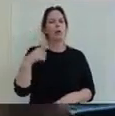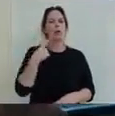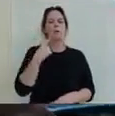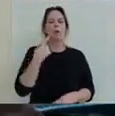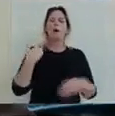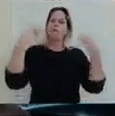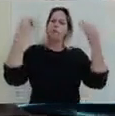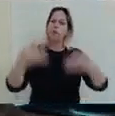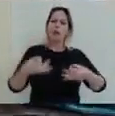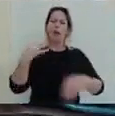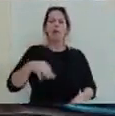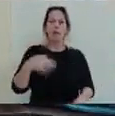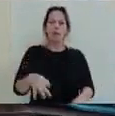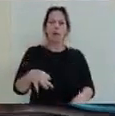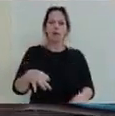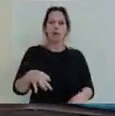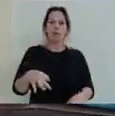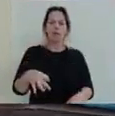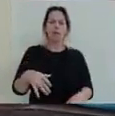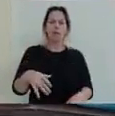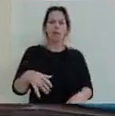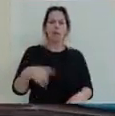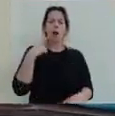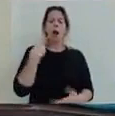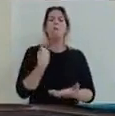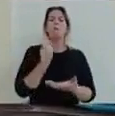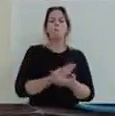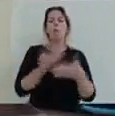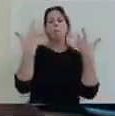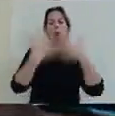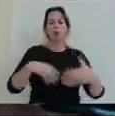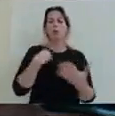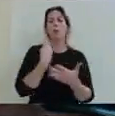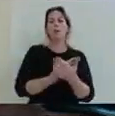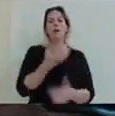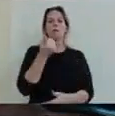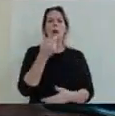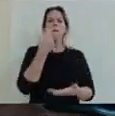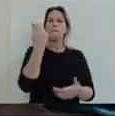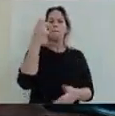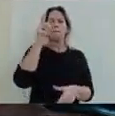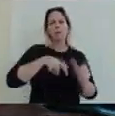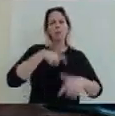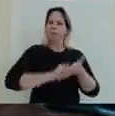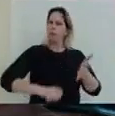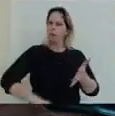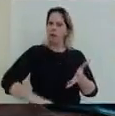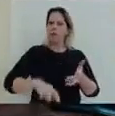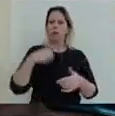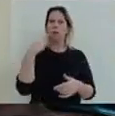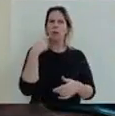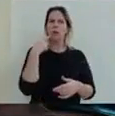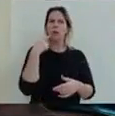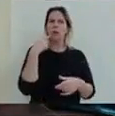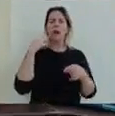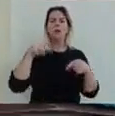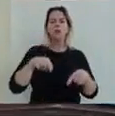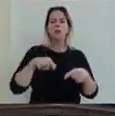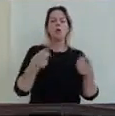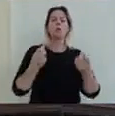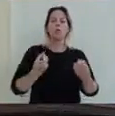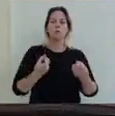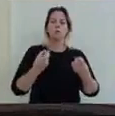verla. Acá hay un proyecto presentado con 6 firmas. Necesariamente esto tiene que pasar a comisión,